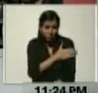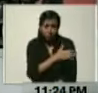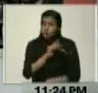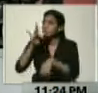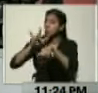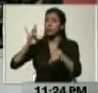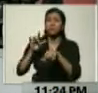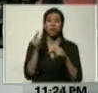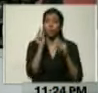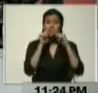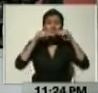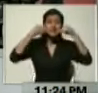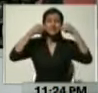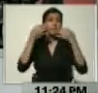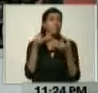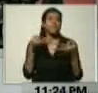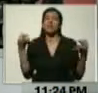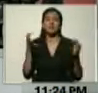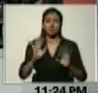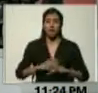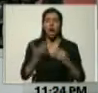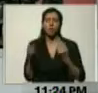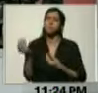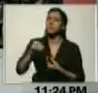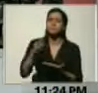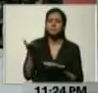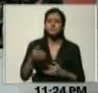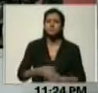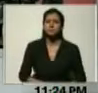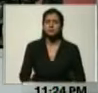Cero caries. ¿Qué más tenemos ahora?